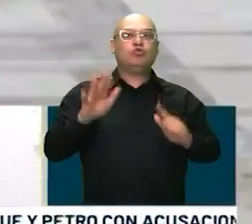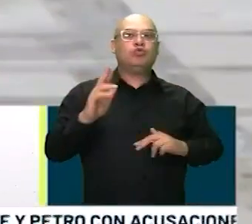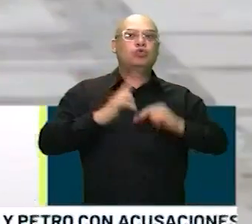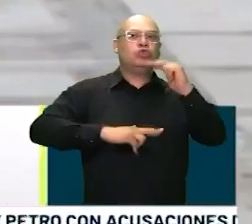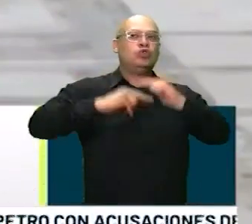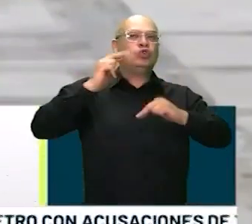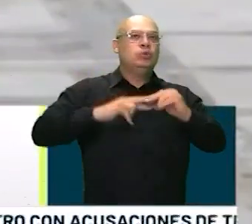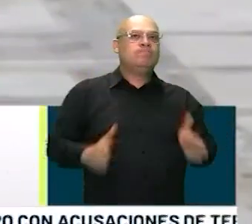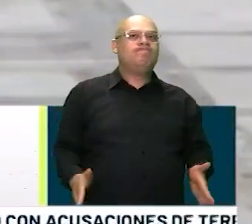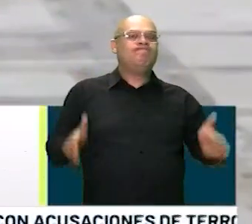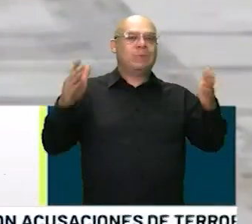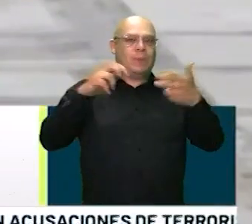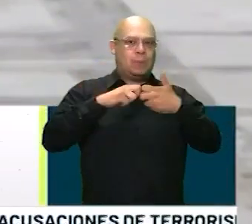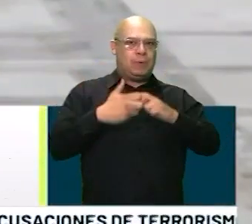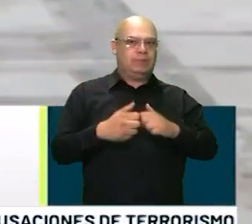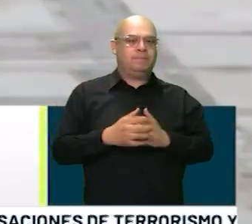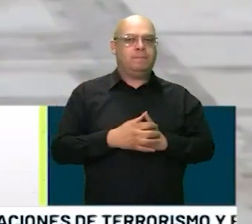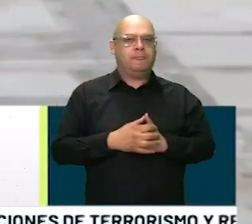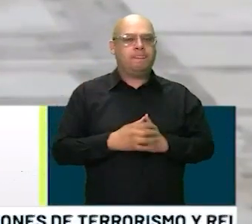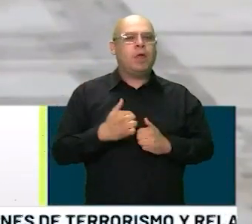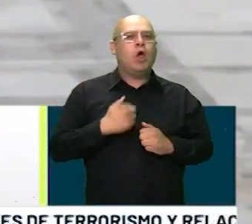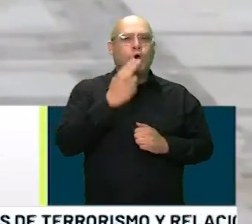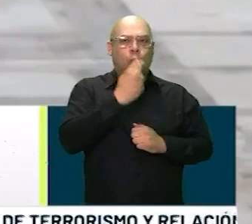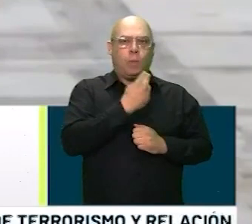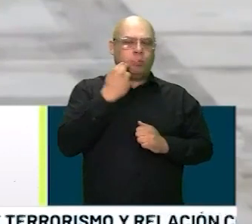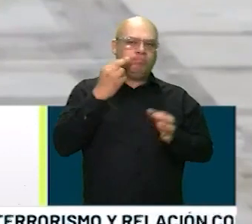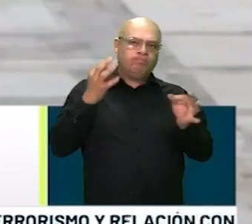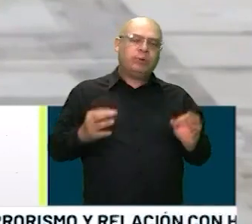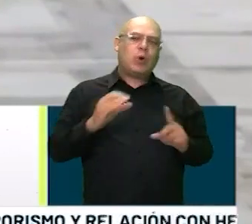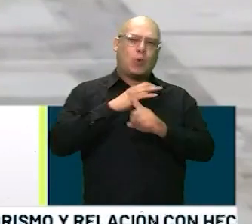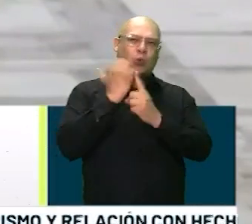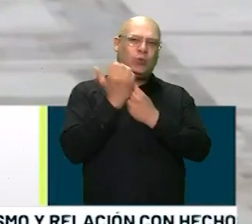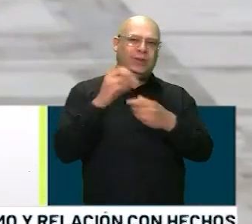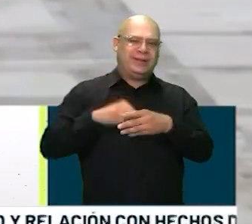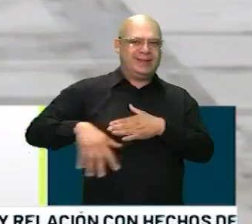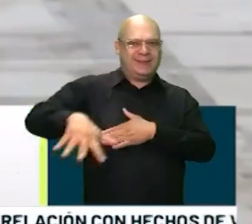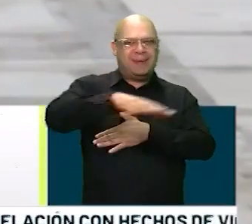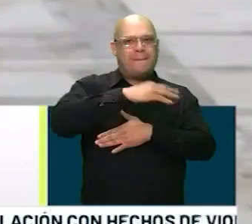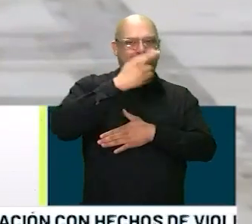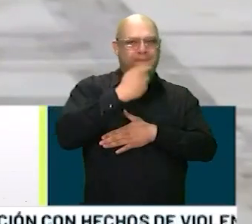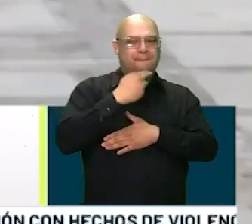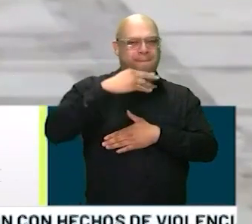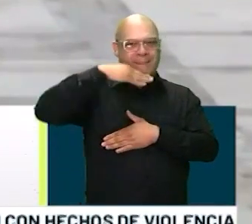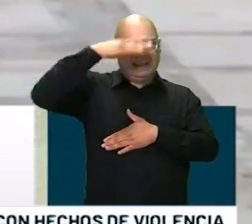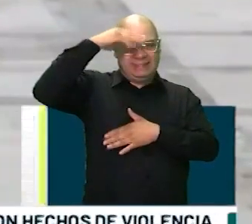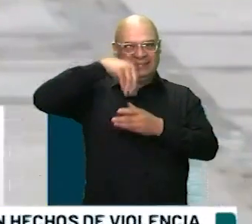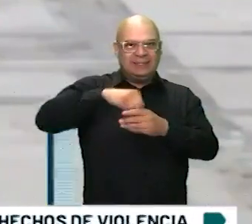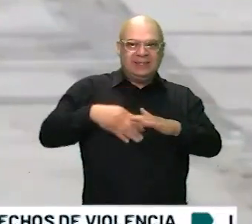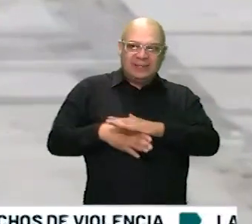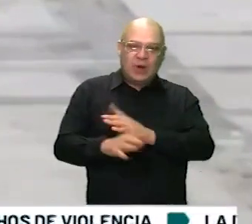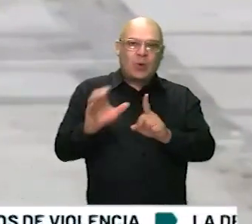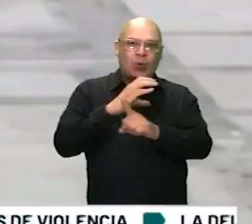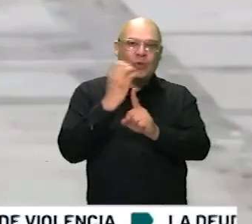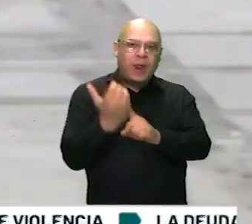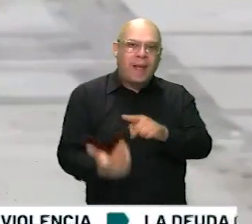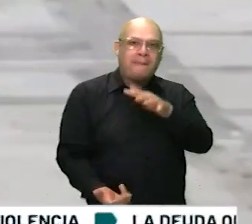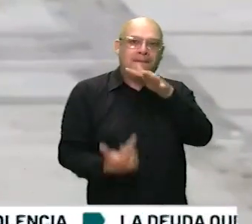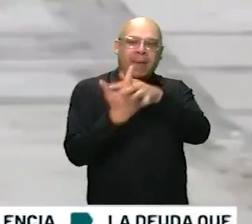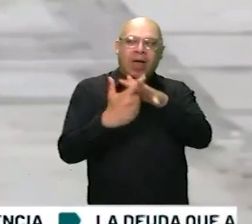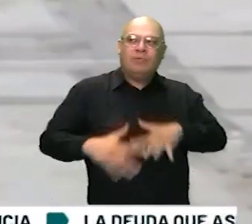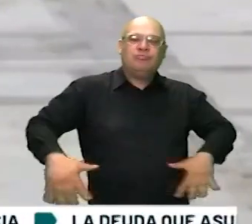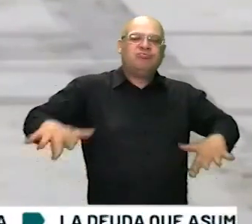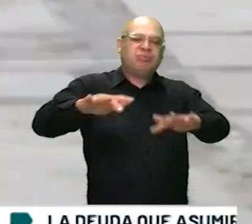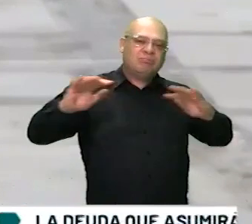queremos reiterar nuestro compromiso con la infraestructura cultural de la ciudad estamos convencidos que estos son los lugares en donde ocurre la cultura que son espacios de encuentro ciudadano y